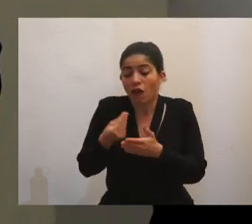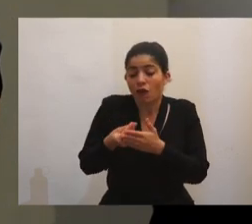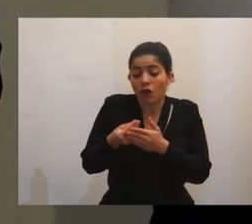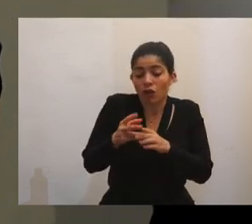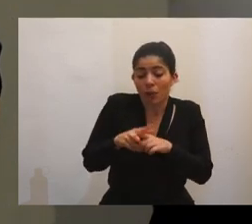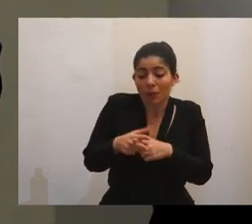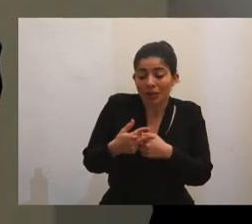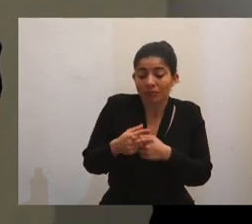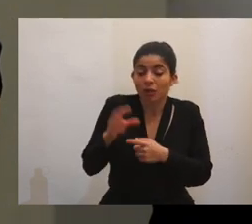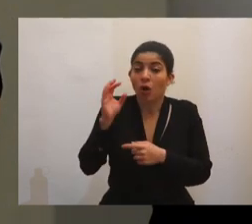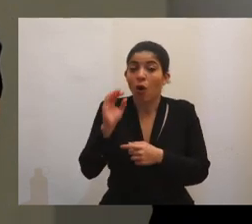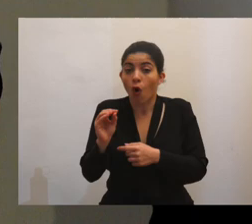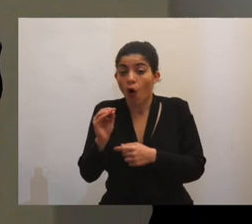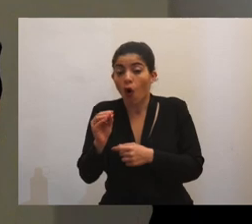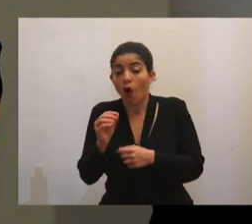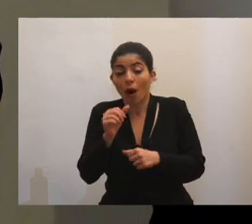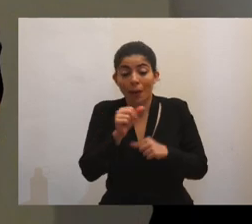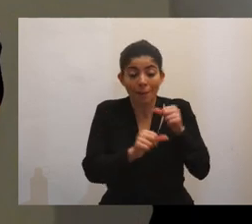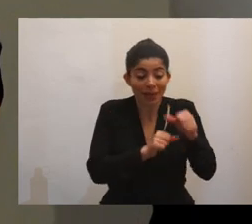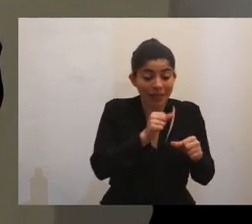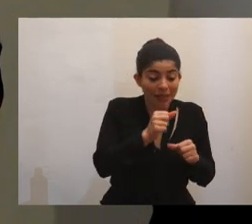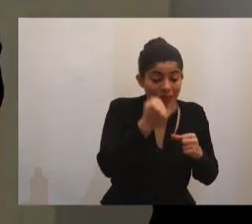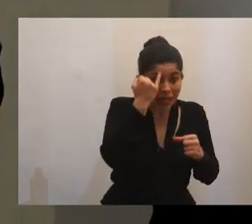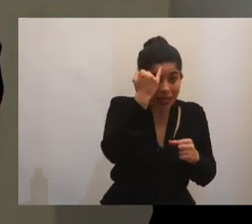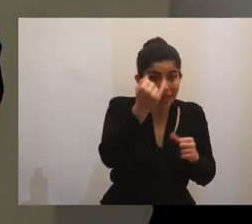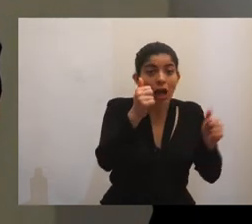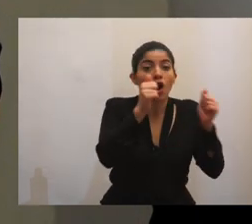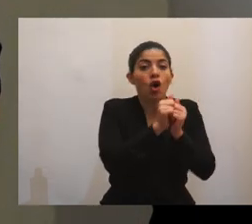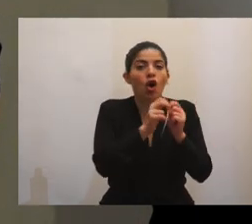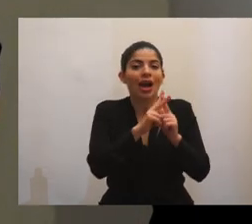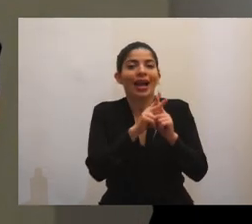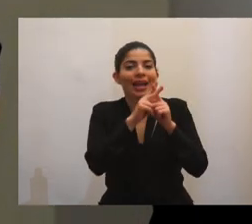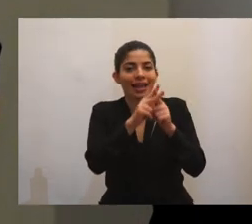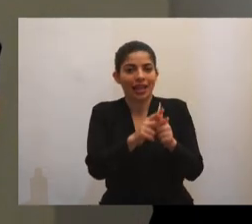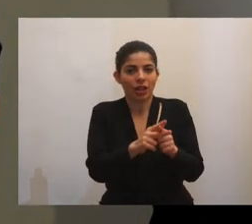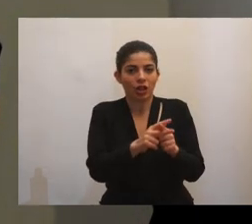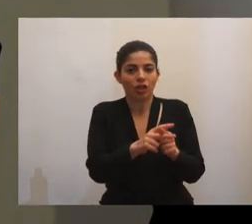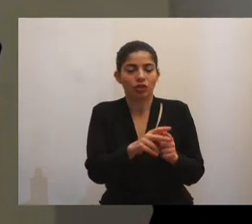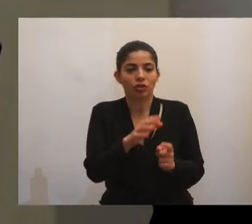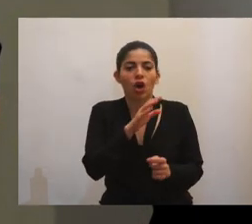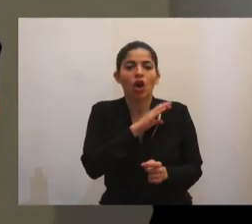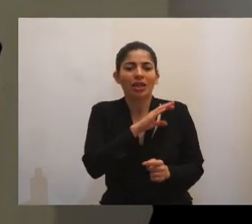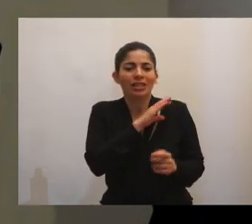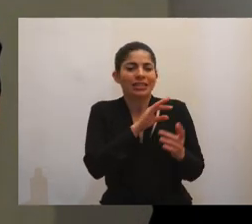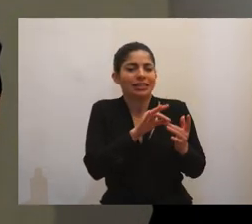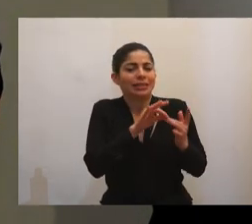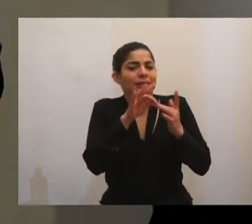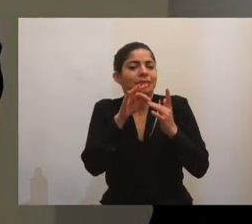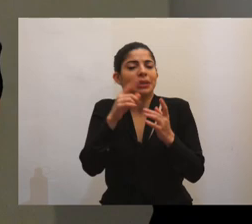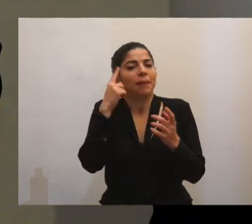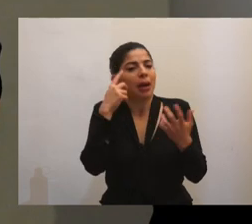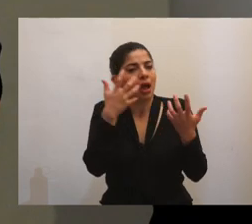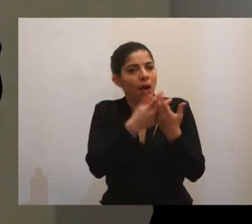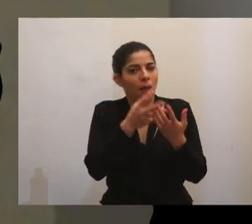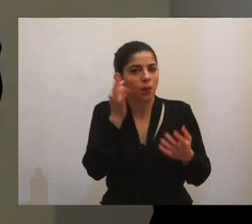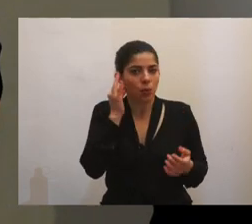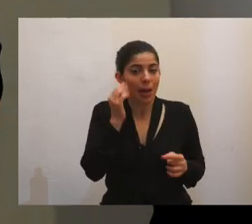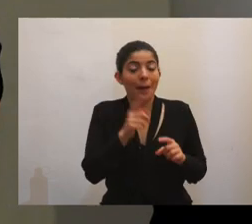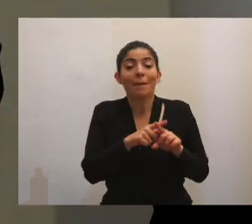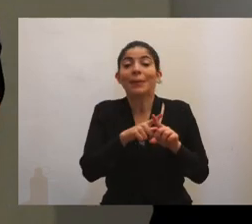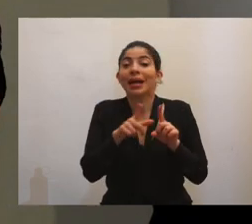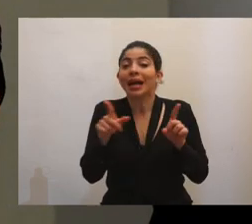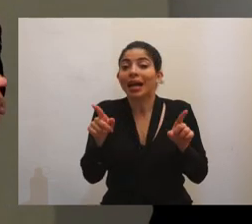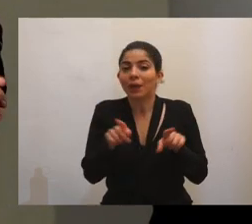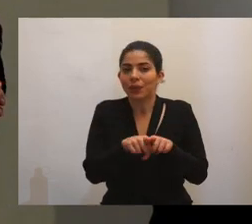a iniciativas y emprendimientos a través de créditos con condiciones muy especiales para mujeres. No obstante,